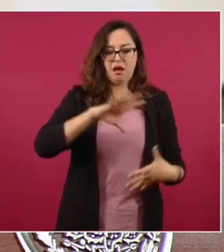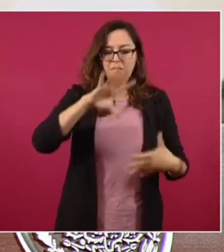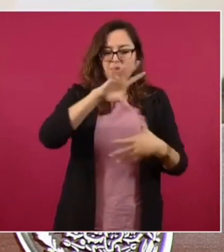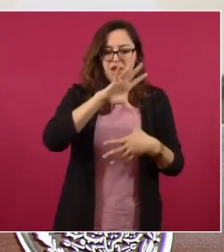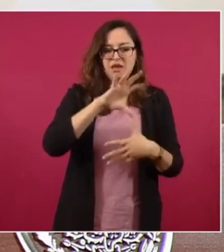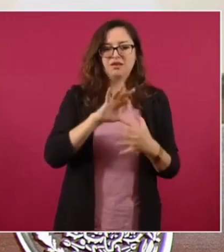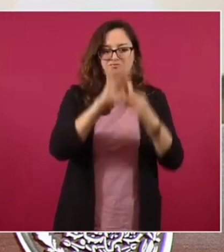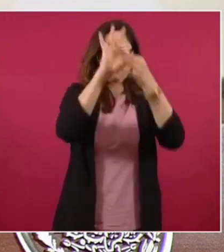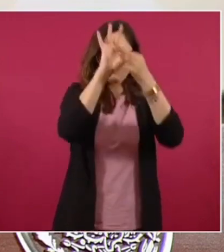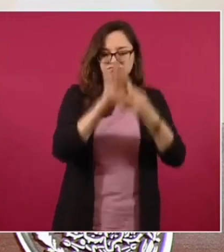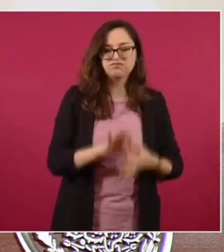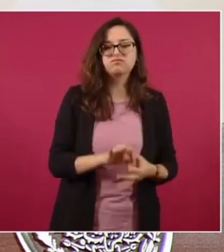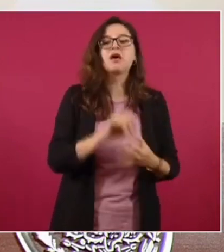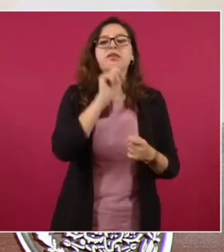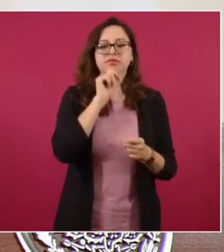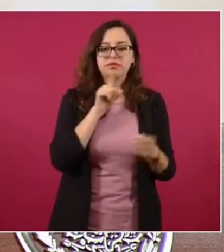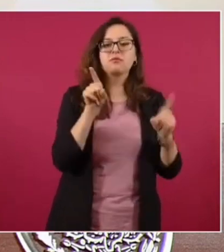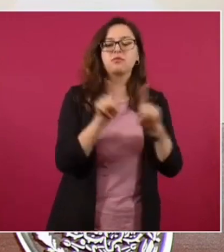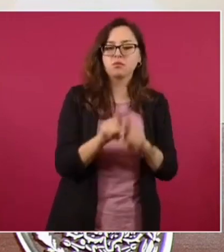nuestra América,